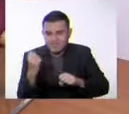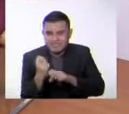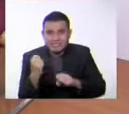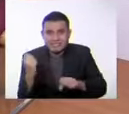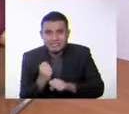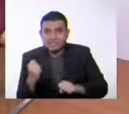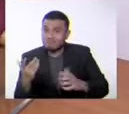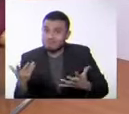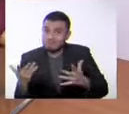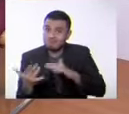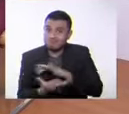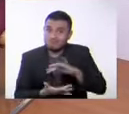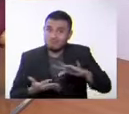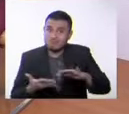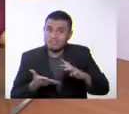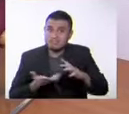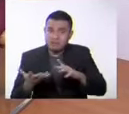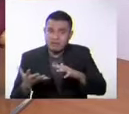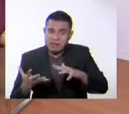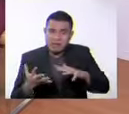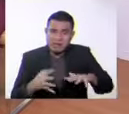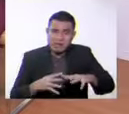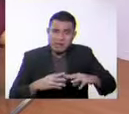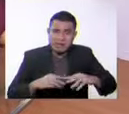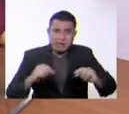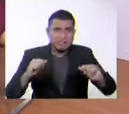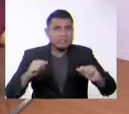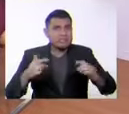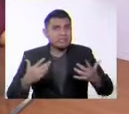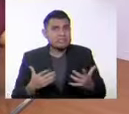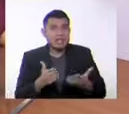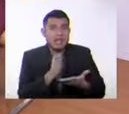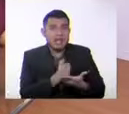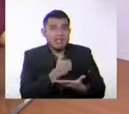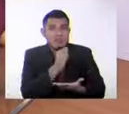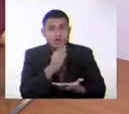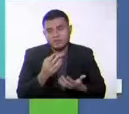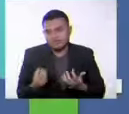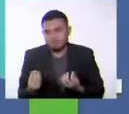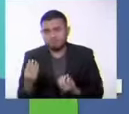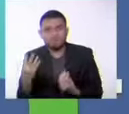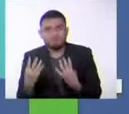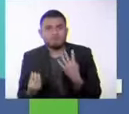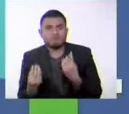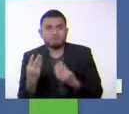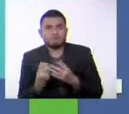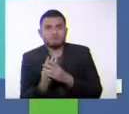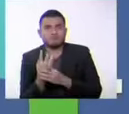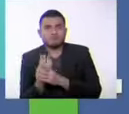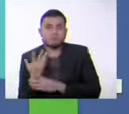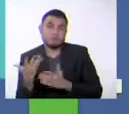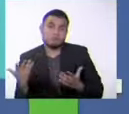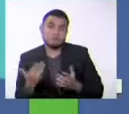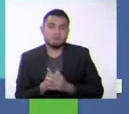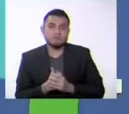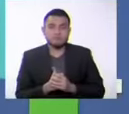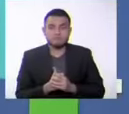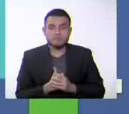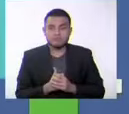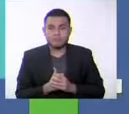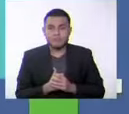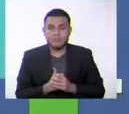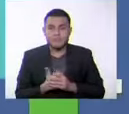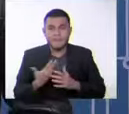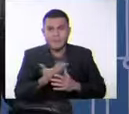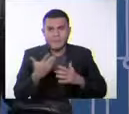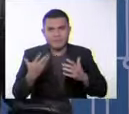llevamos prácticamente a la extinción ya de especies, tanto de fauna como de flora. ¿Sí? Somos parte del